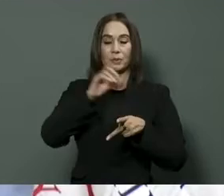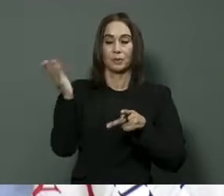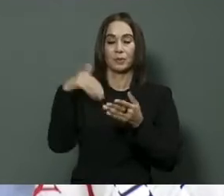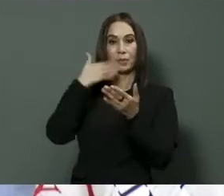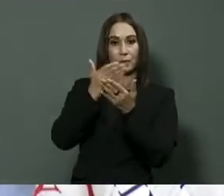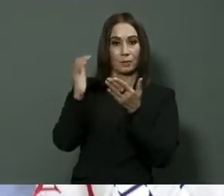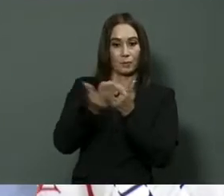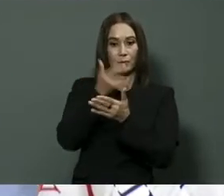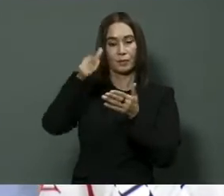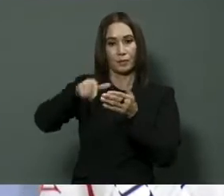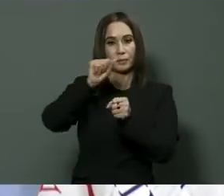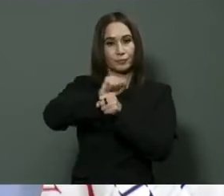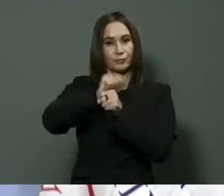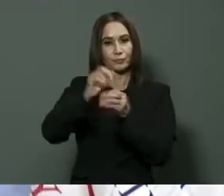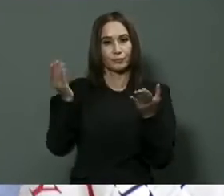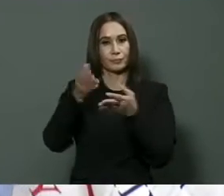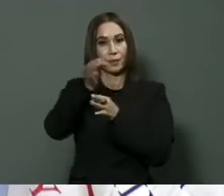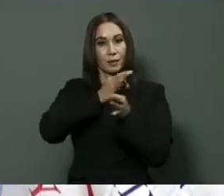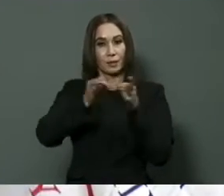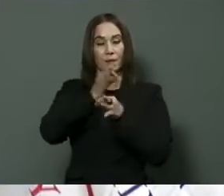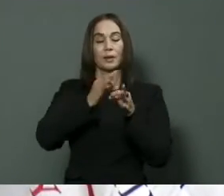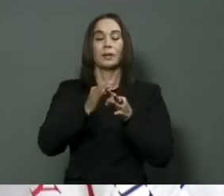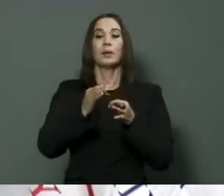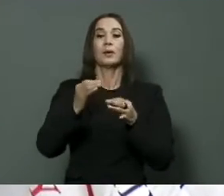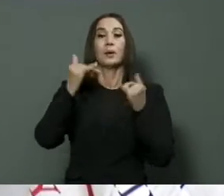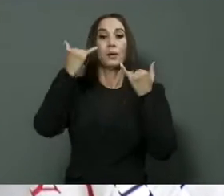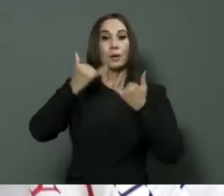la ciudad actualmente, por lo que